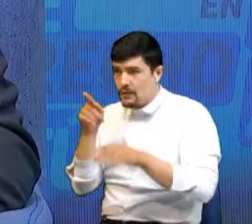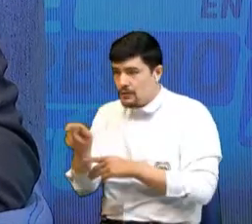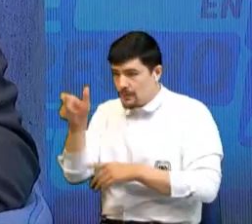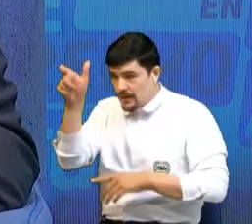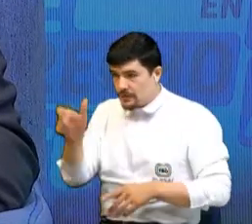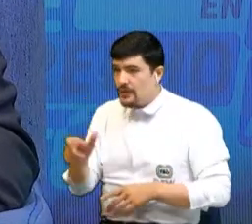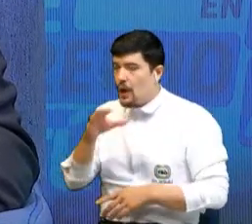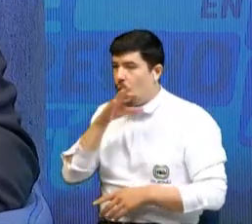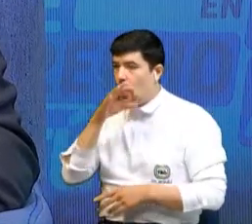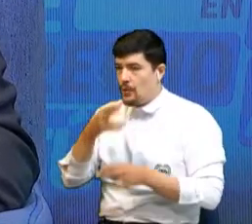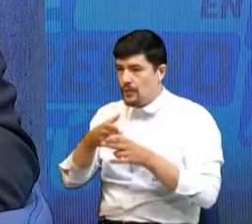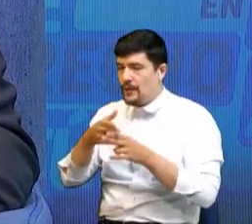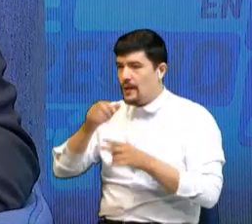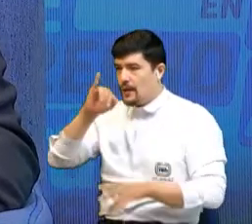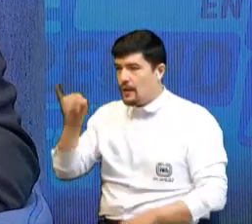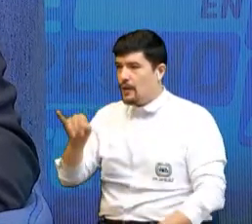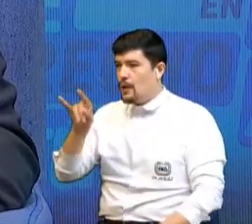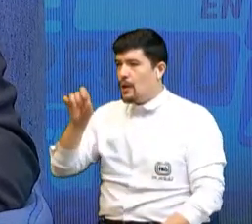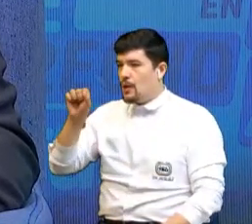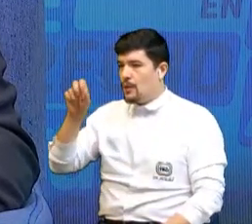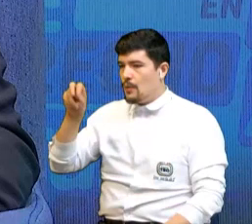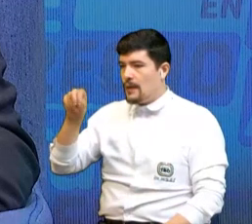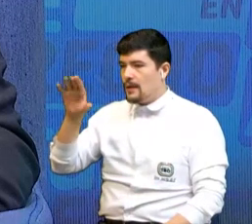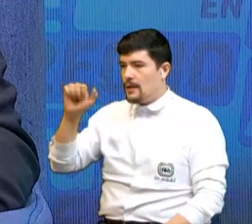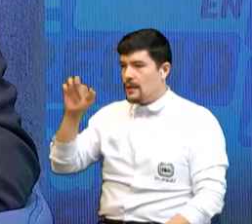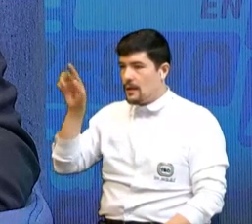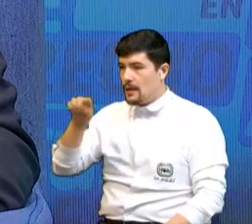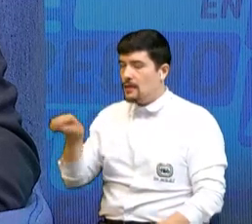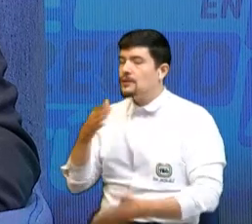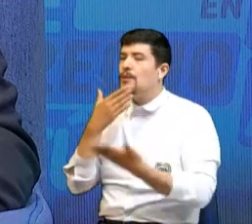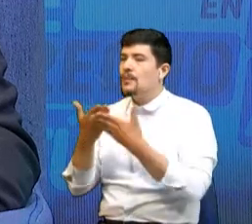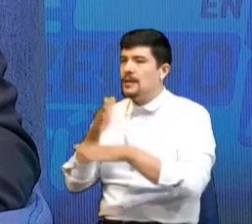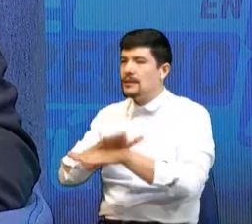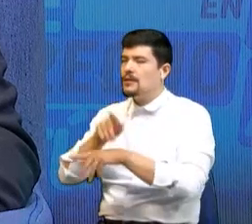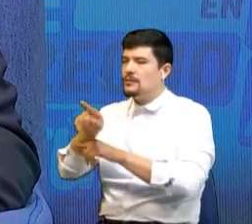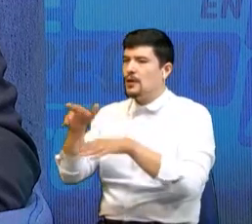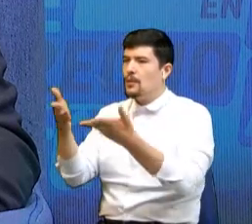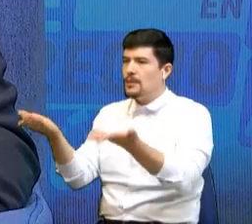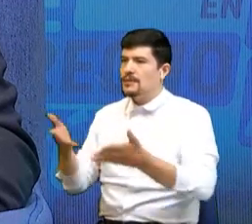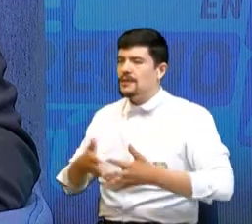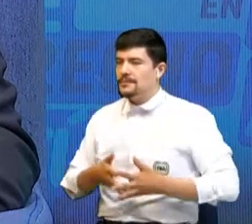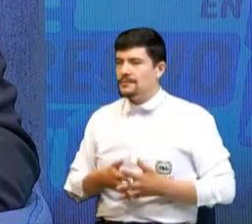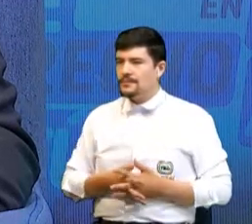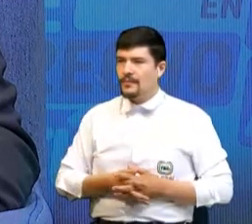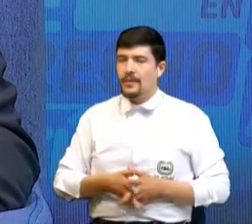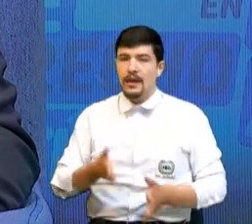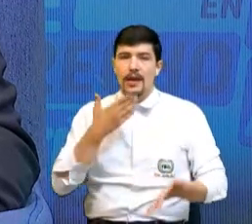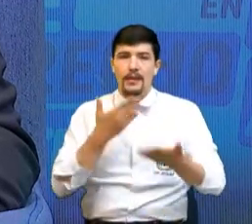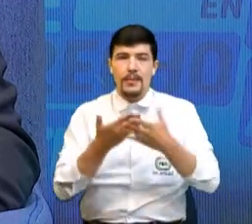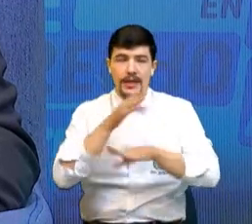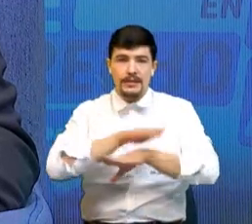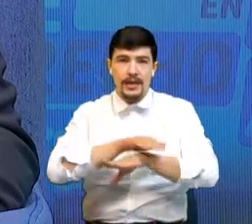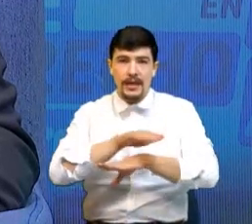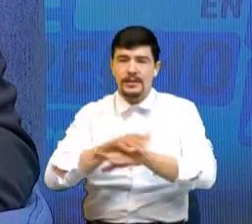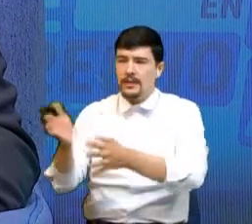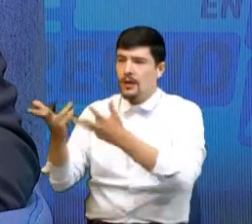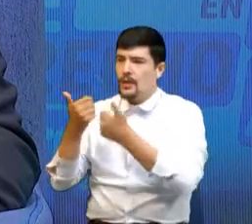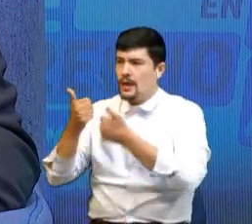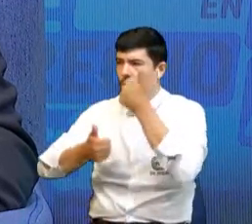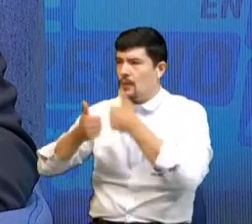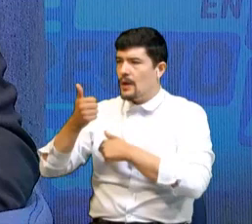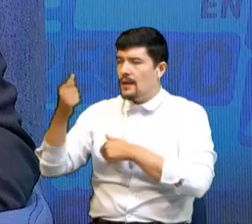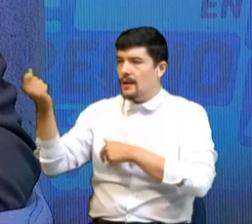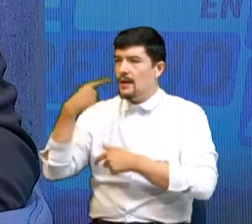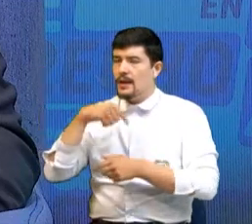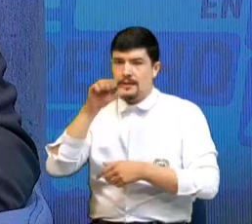que se comunica con nosotros a través de nuestra línea directa. Juan Carlos, ¿cómo le va? Buena tarde. Muy buenas tardes. Cuéntenos, ¿cuál es su inquietud?